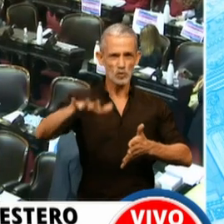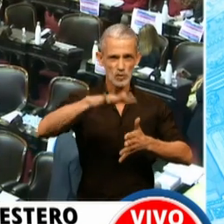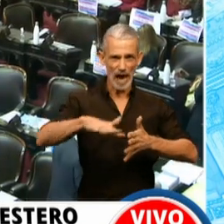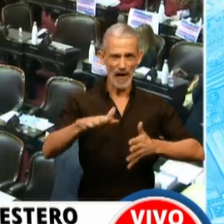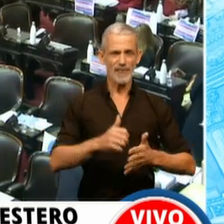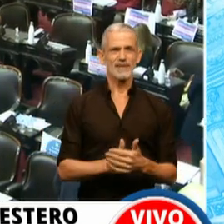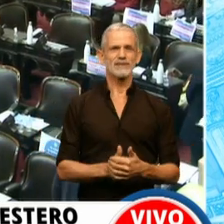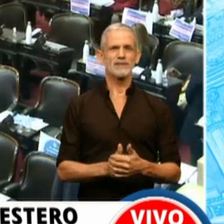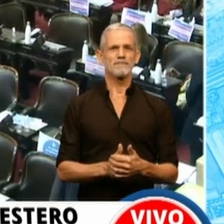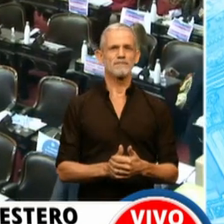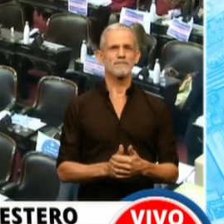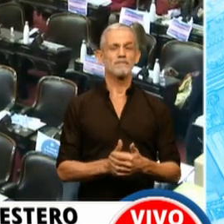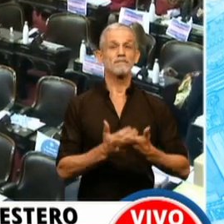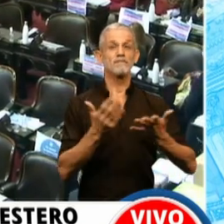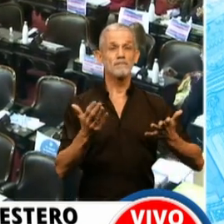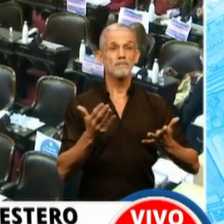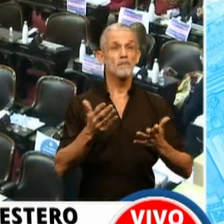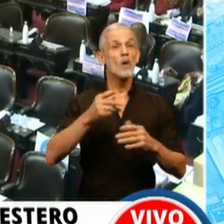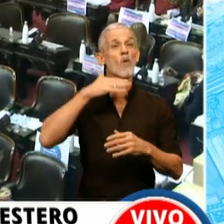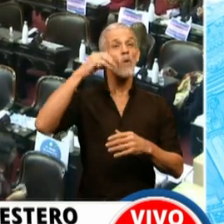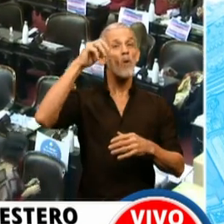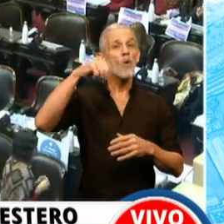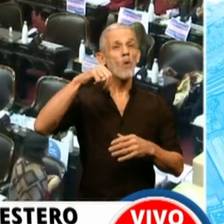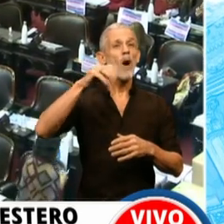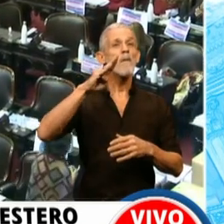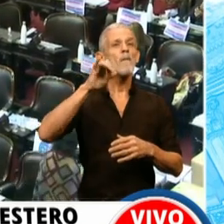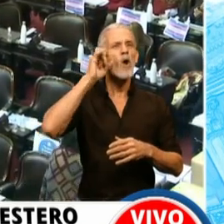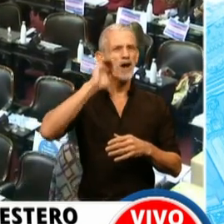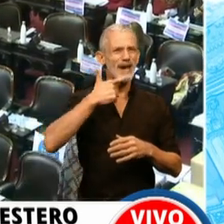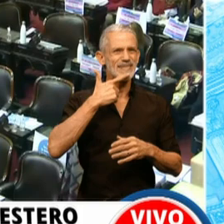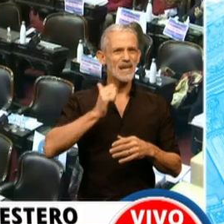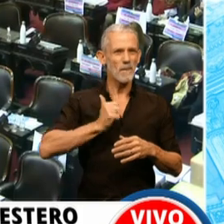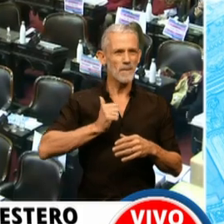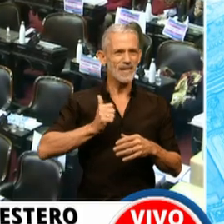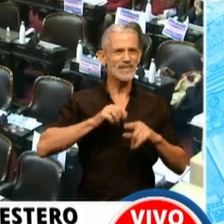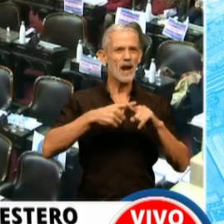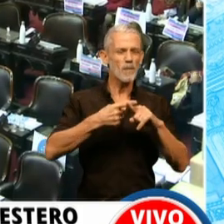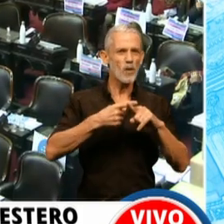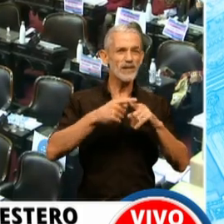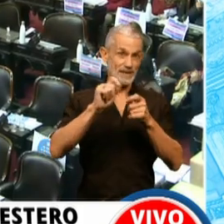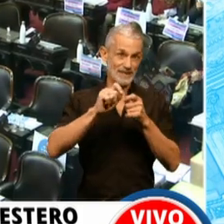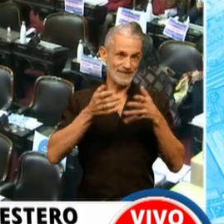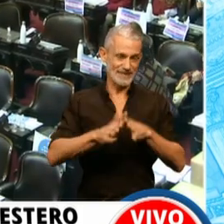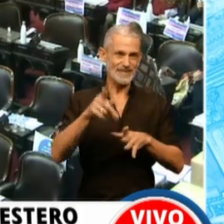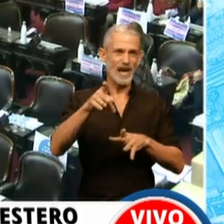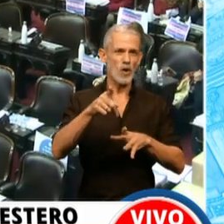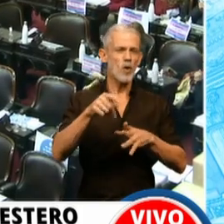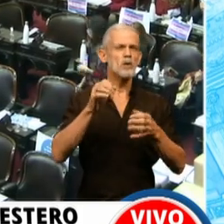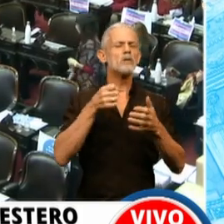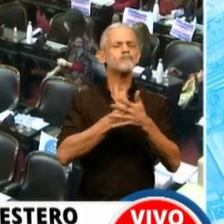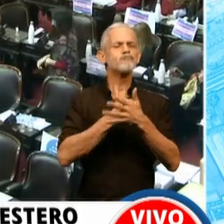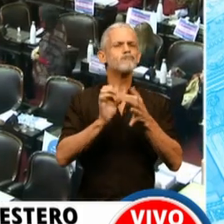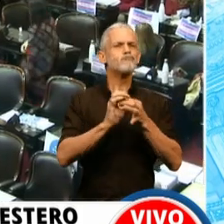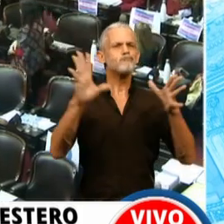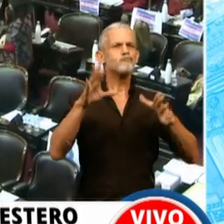quedado y aparece como un militar el político exterior precursor de la autonomía